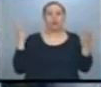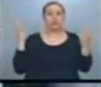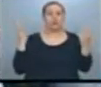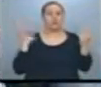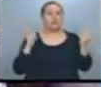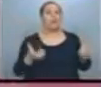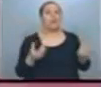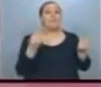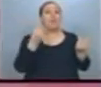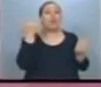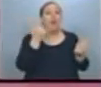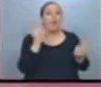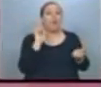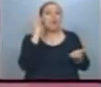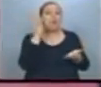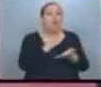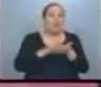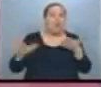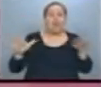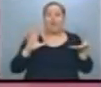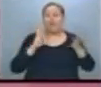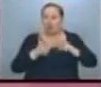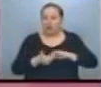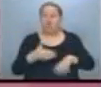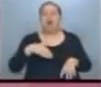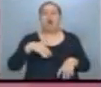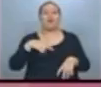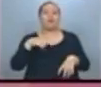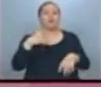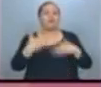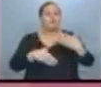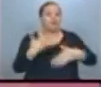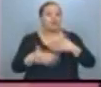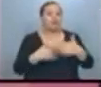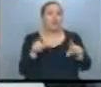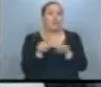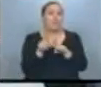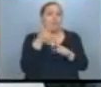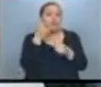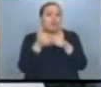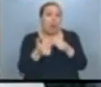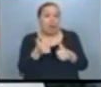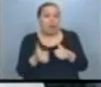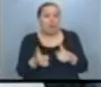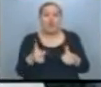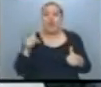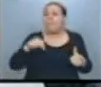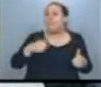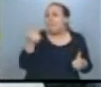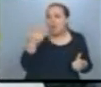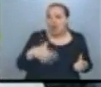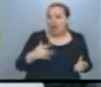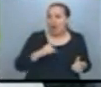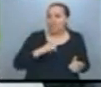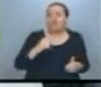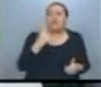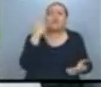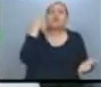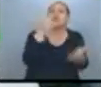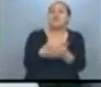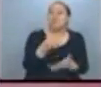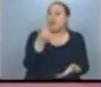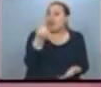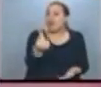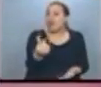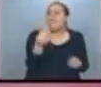Van apareciendo modelos nuevos todo el tiempo, igual que con los celulares, ¿no? Y si están muy caras, prácticamente es imposible poder cambiarla tan seguido.